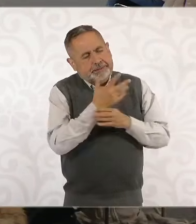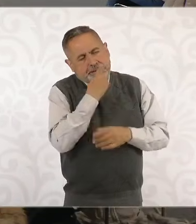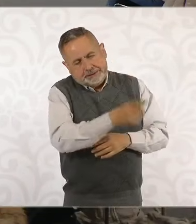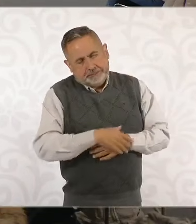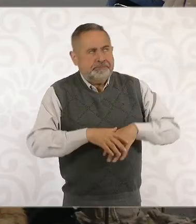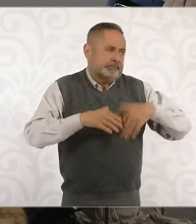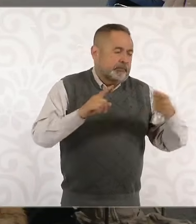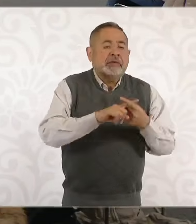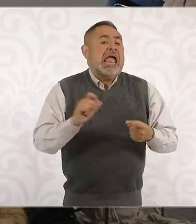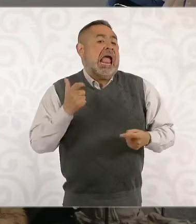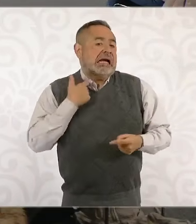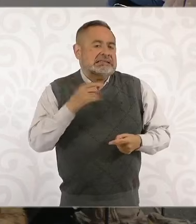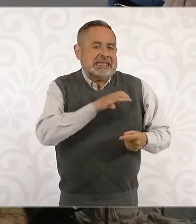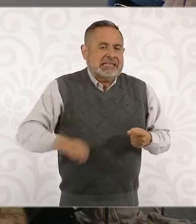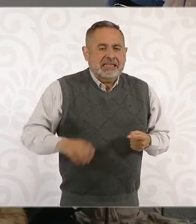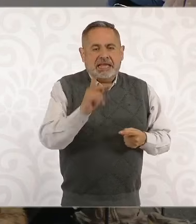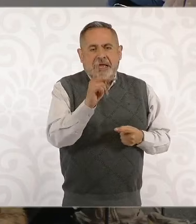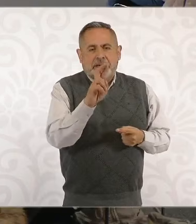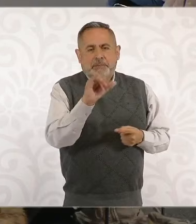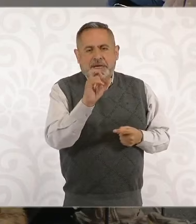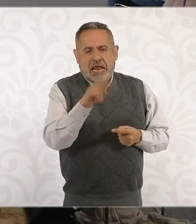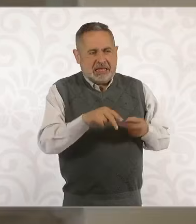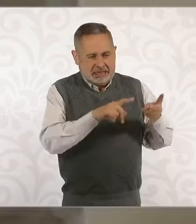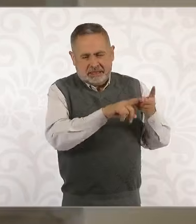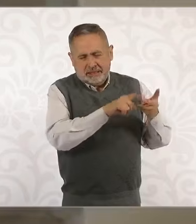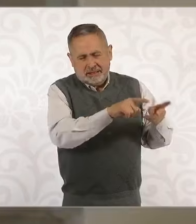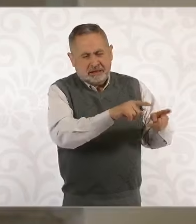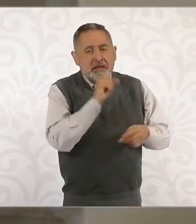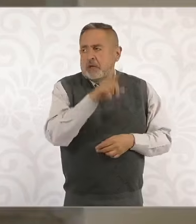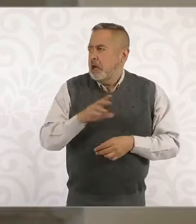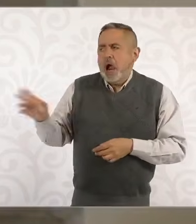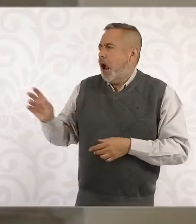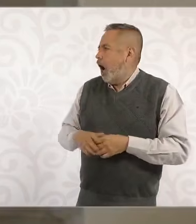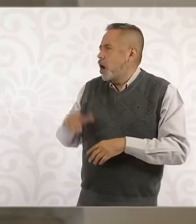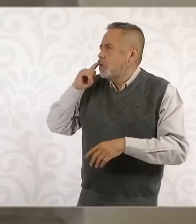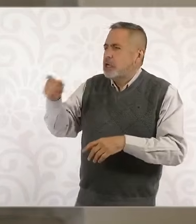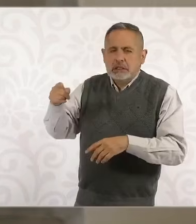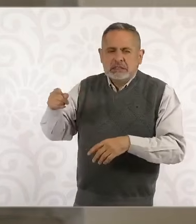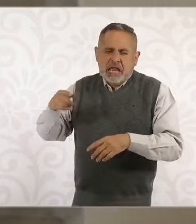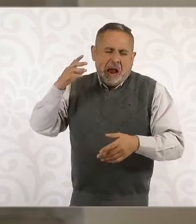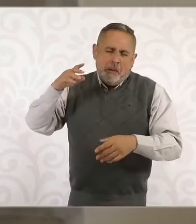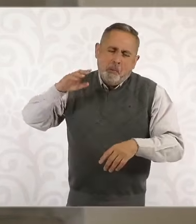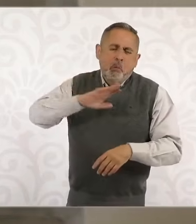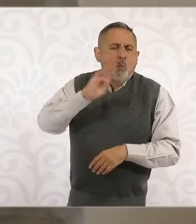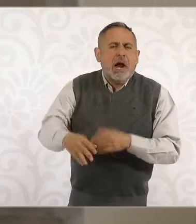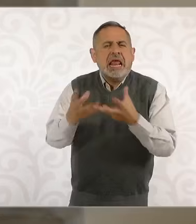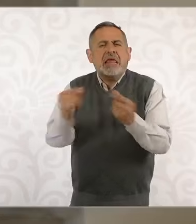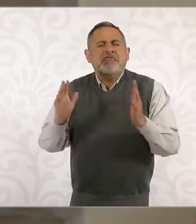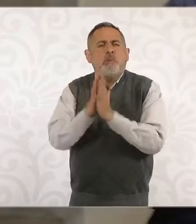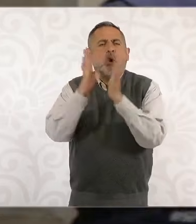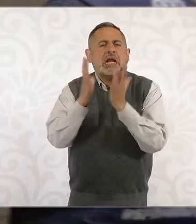del PRIAN, pues la acusa de querer poner el último clavo al ataúd de la democracia. Y desde